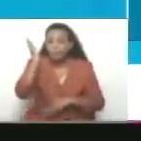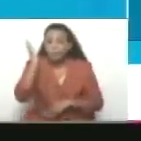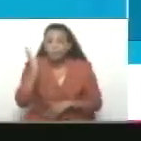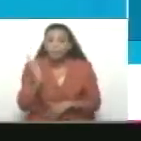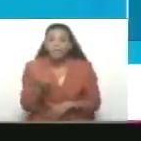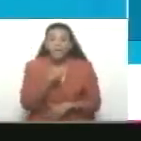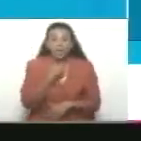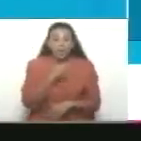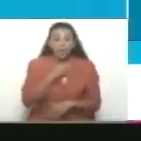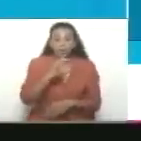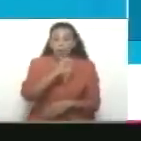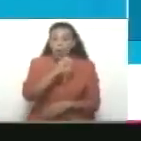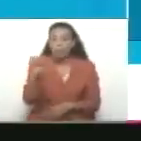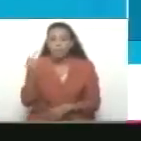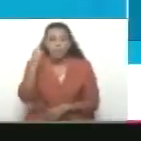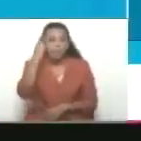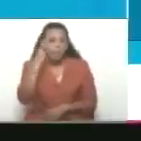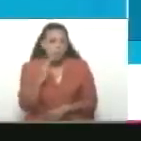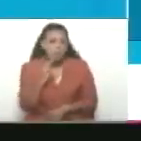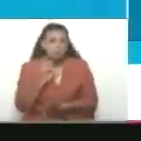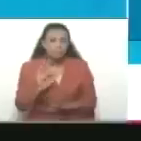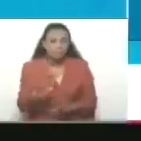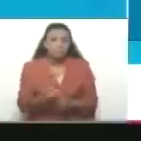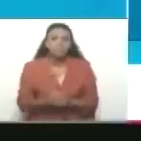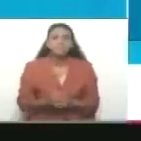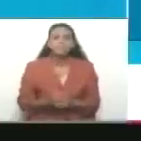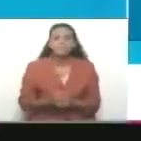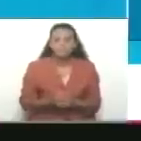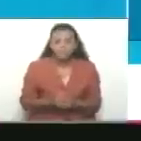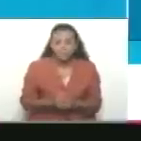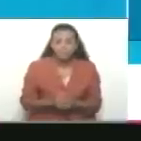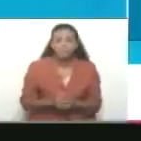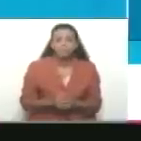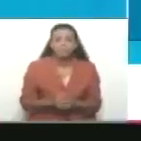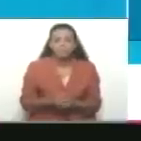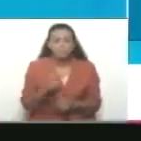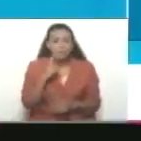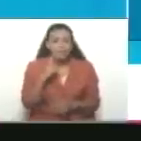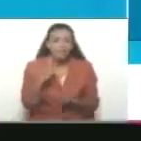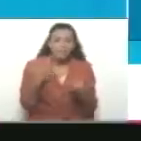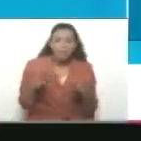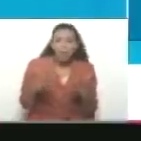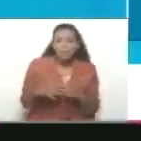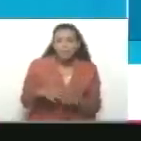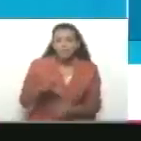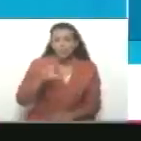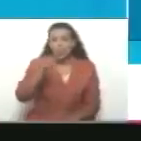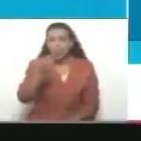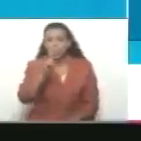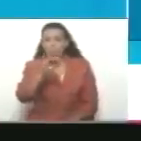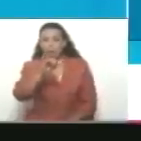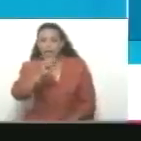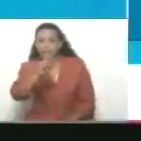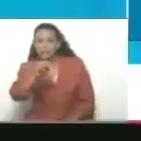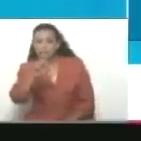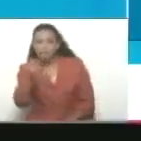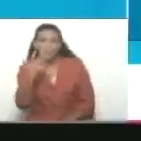gusta mucho el Ori del país el suroriente del país ella es medio guayanesa También